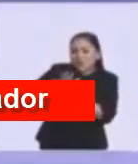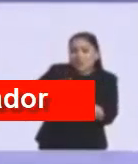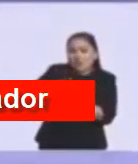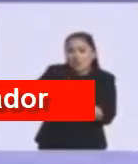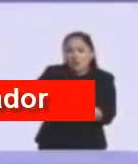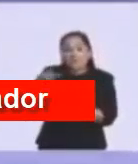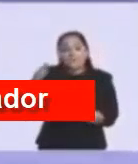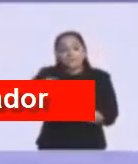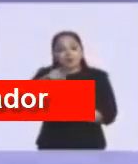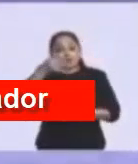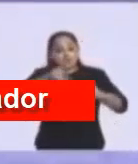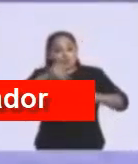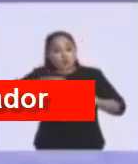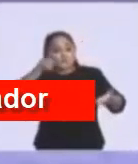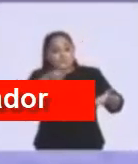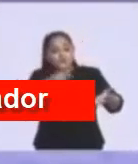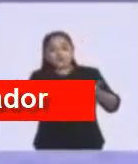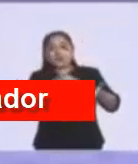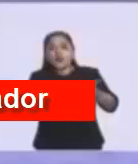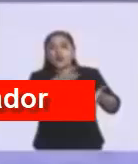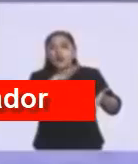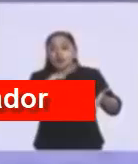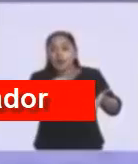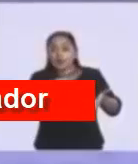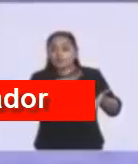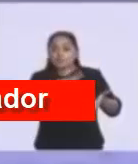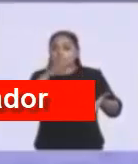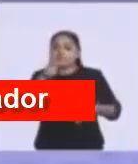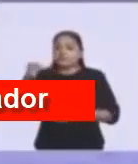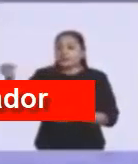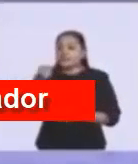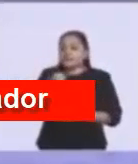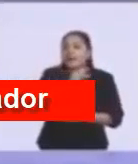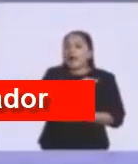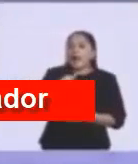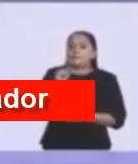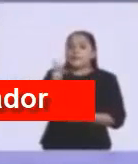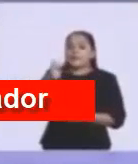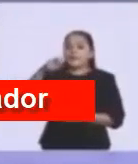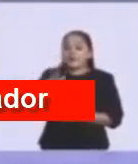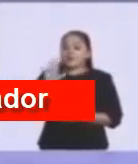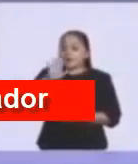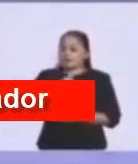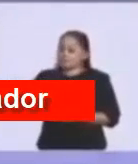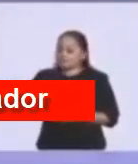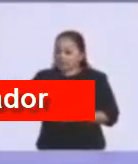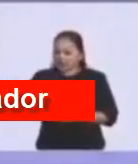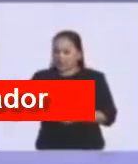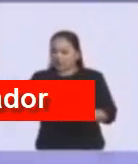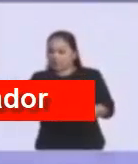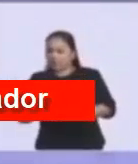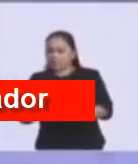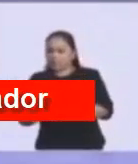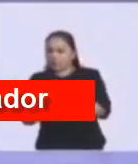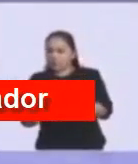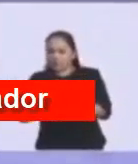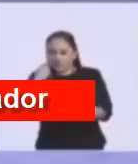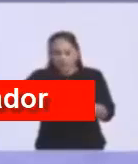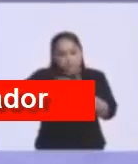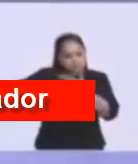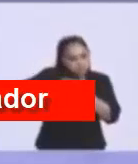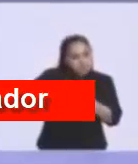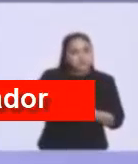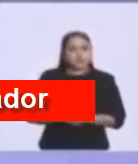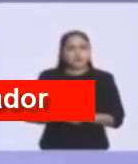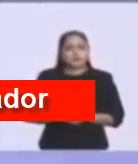alternativo de Andrés Manuel cree enormemente en la capacidad de las mujeres. El proyecto de Andrés Manuel no vislumbra un mundo